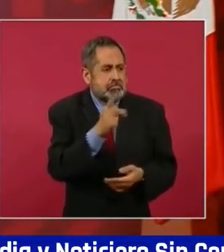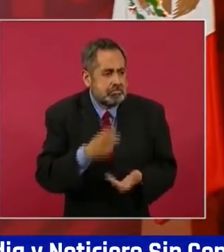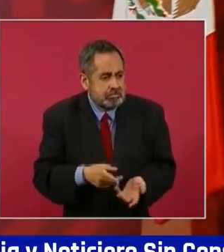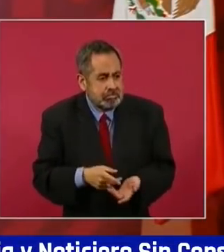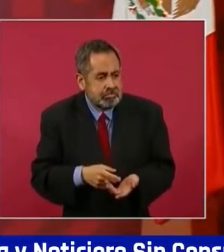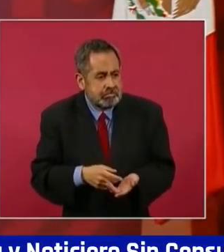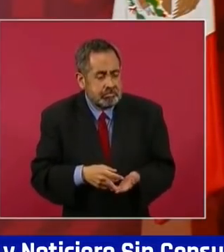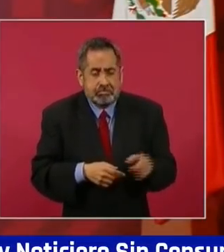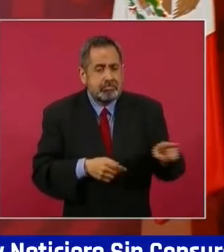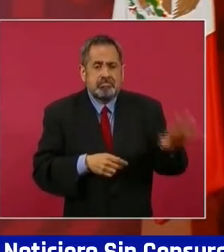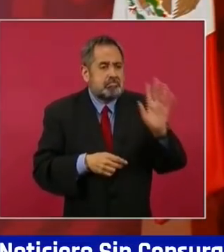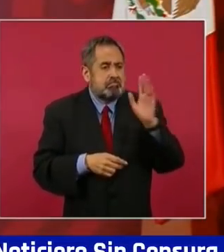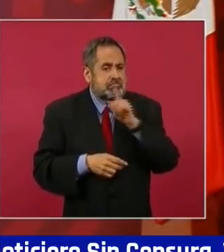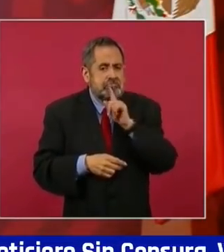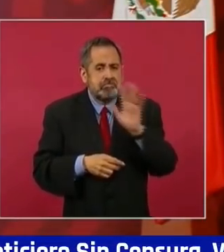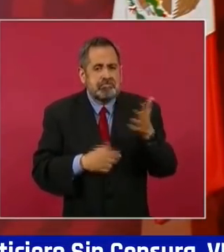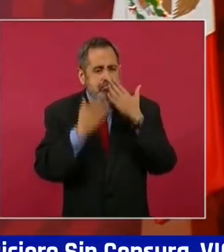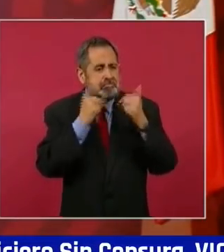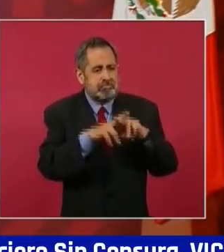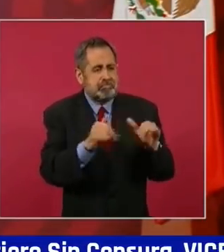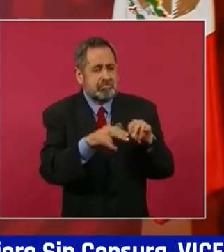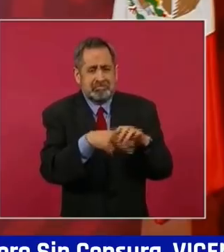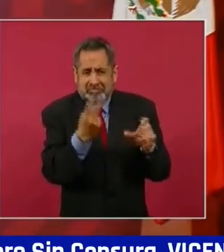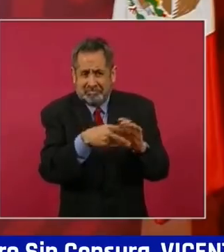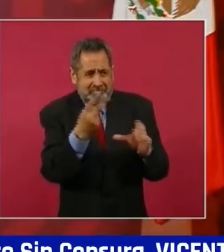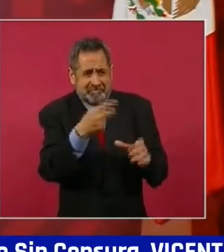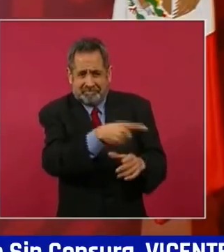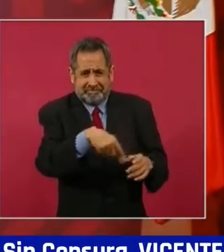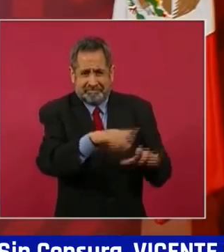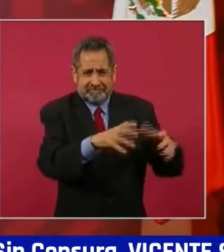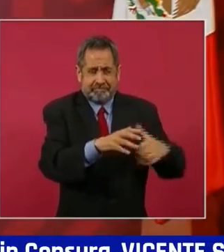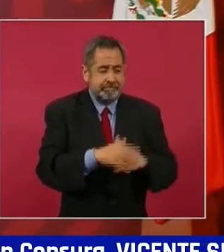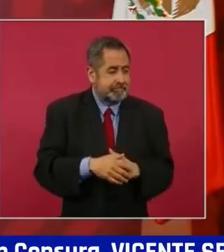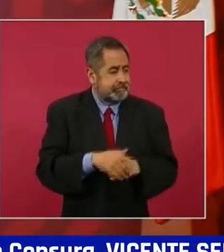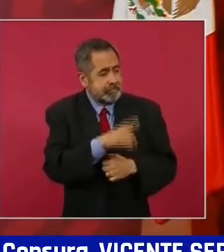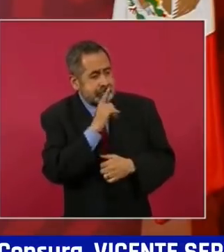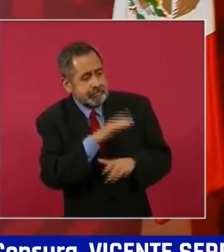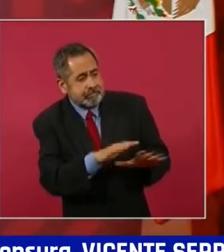¿sí? Pues no tiene nada. Y en esa mar tranquila,